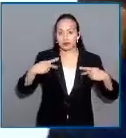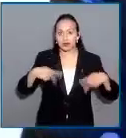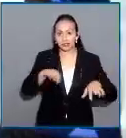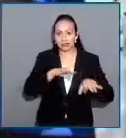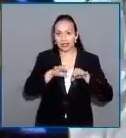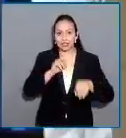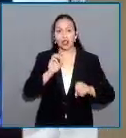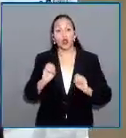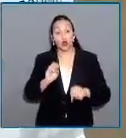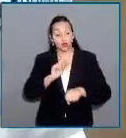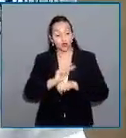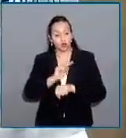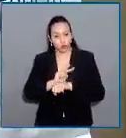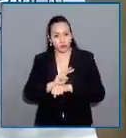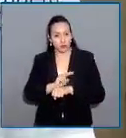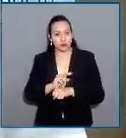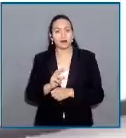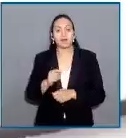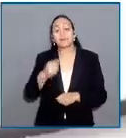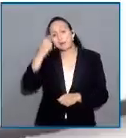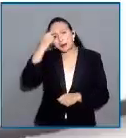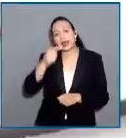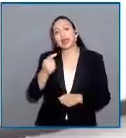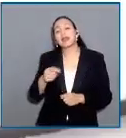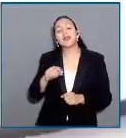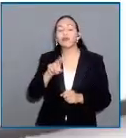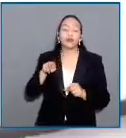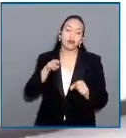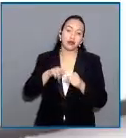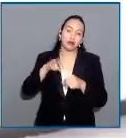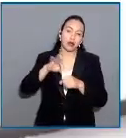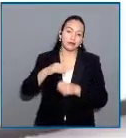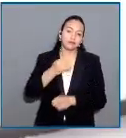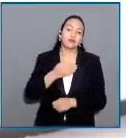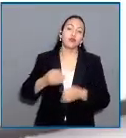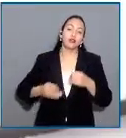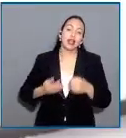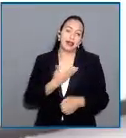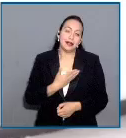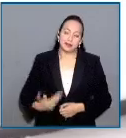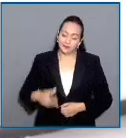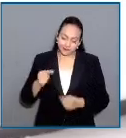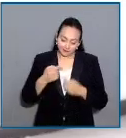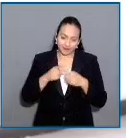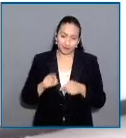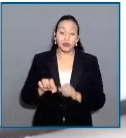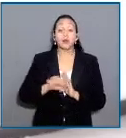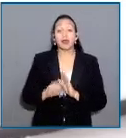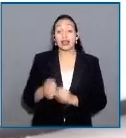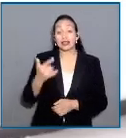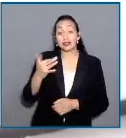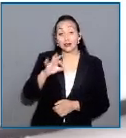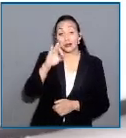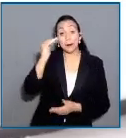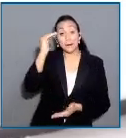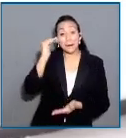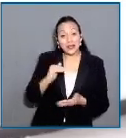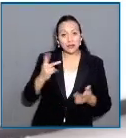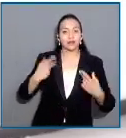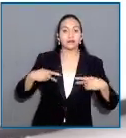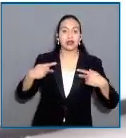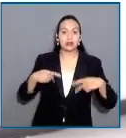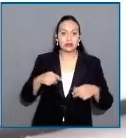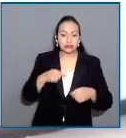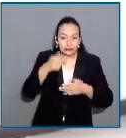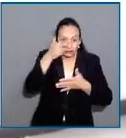se requieren en una elección ordinaria. Estará distribuido menos del 50% de personas, que son